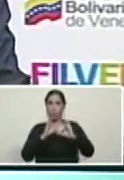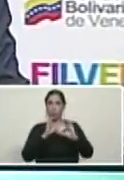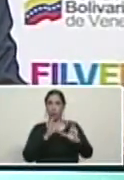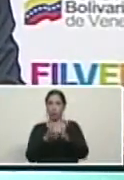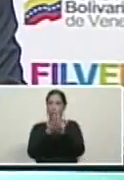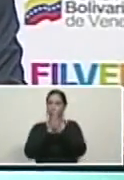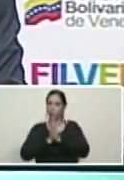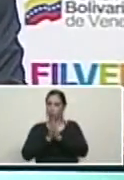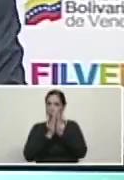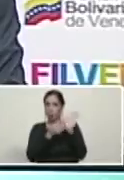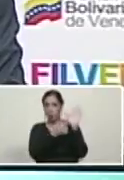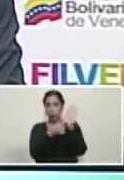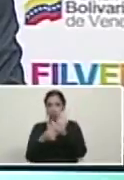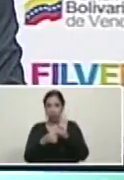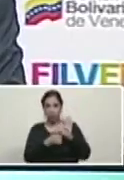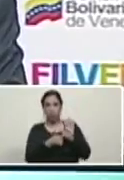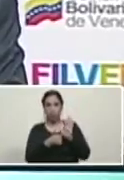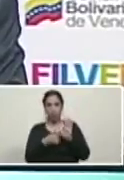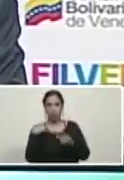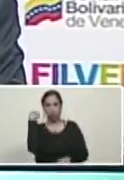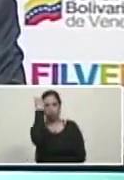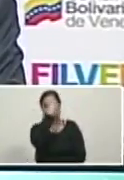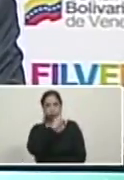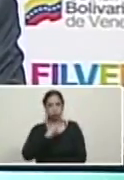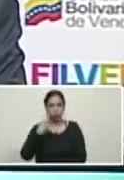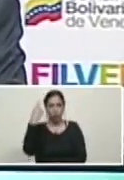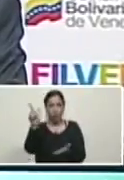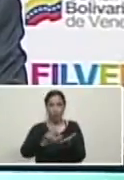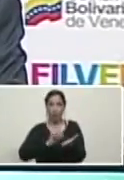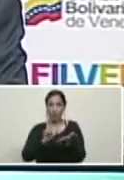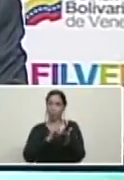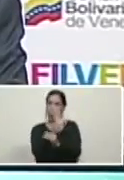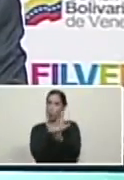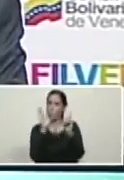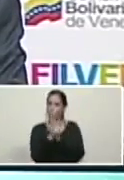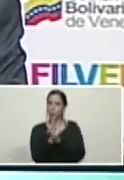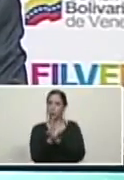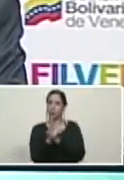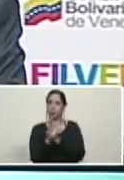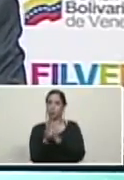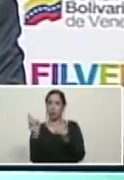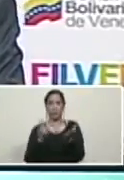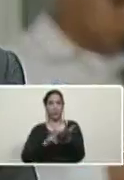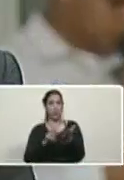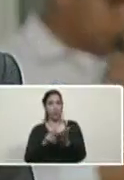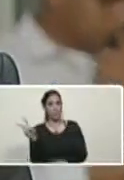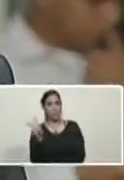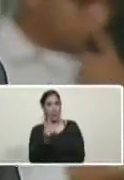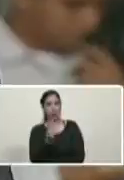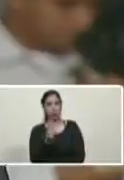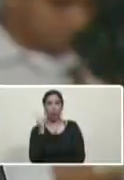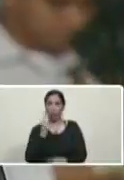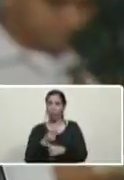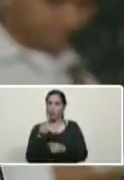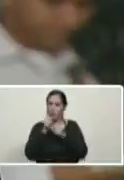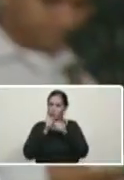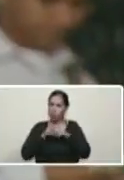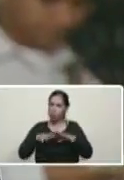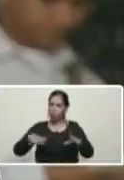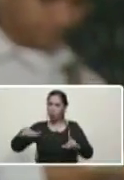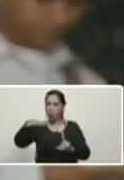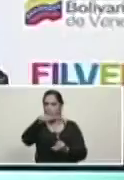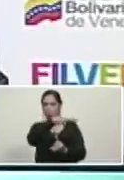nosotros mostremos la cara del libro de la cultura, que es una de las verdades de Venezuela a lo largo y ancho